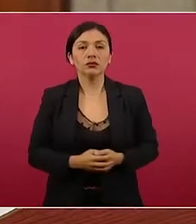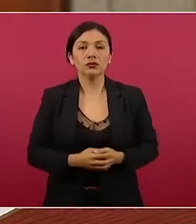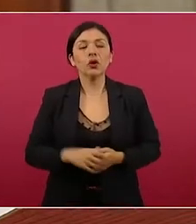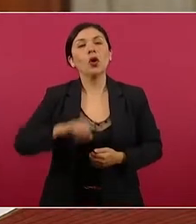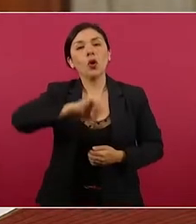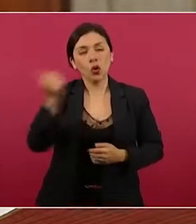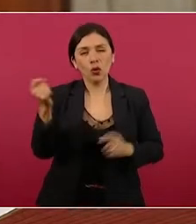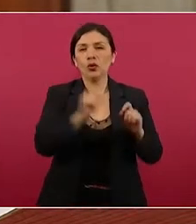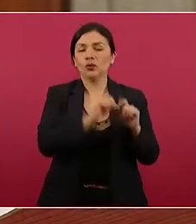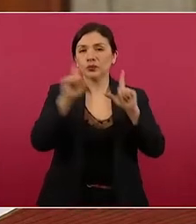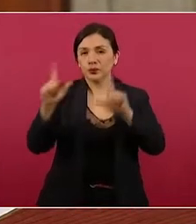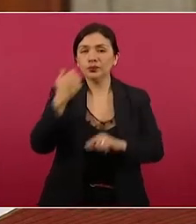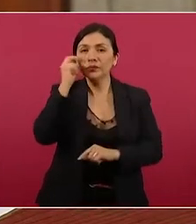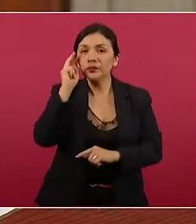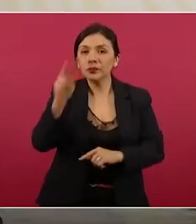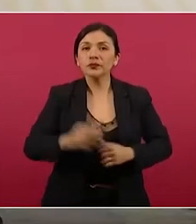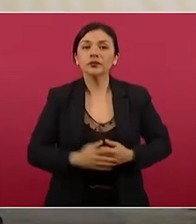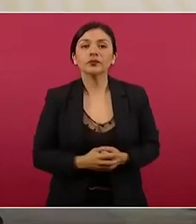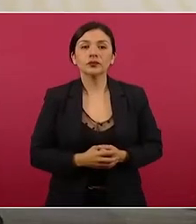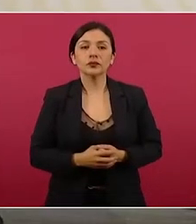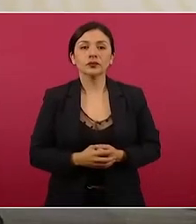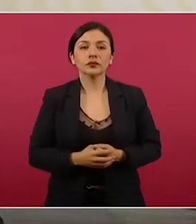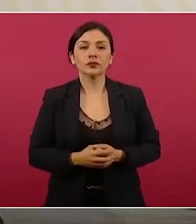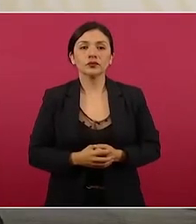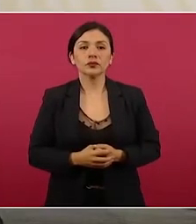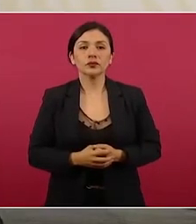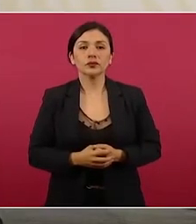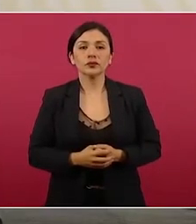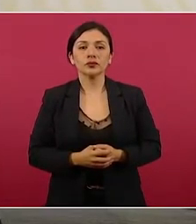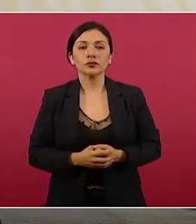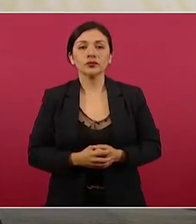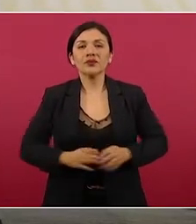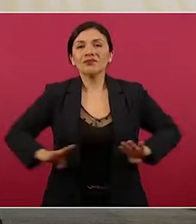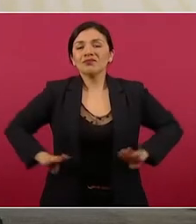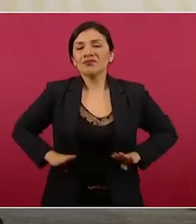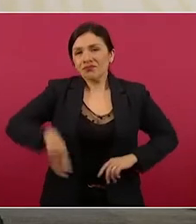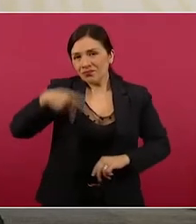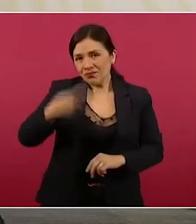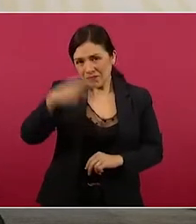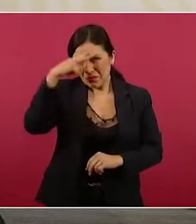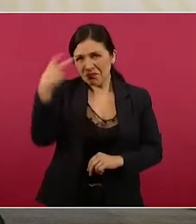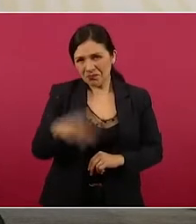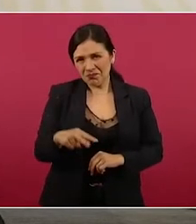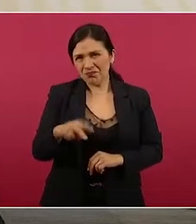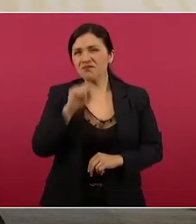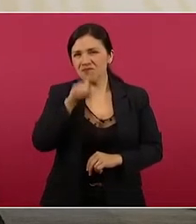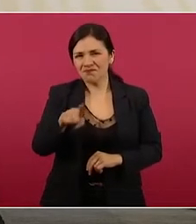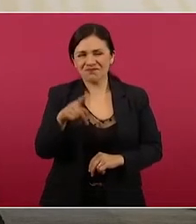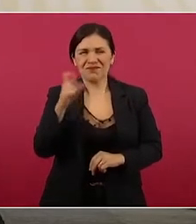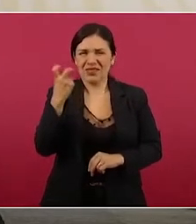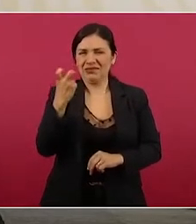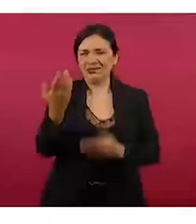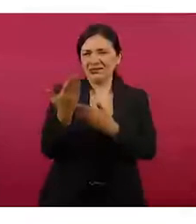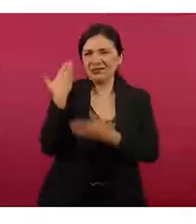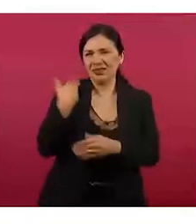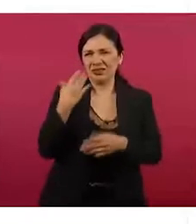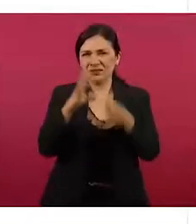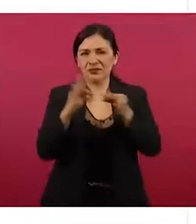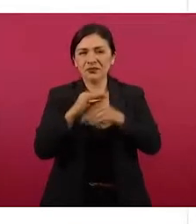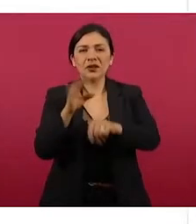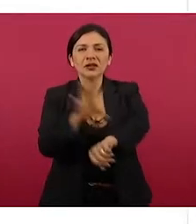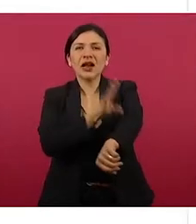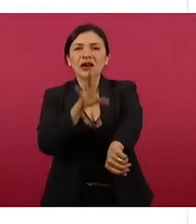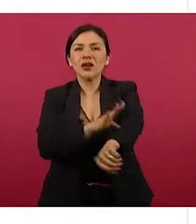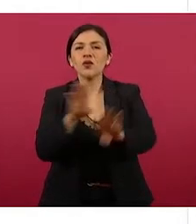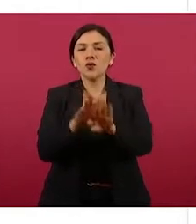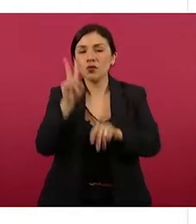Síguele para el otro. Este es el componente de inflación de México, de lo que hablábamos. Miren, energético,